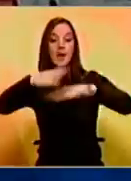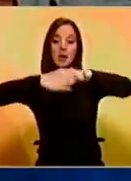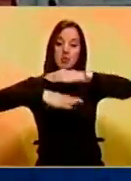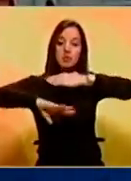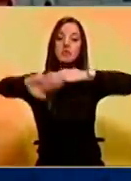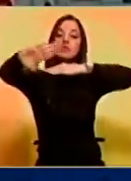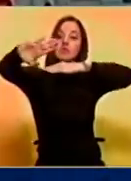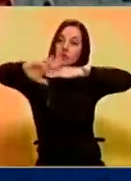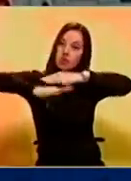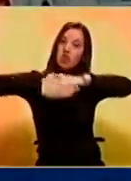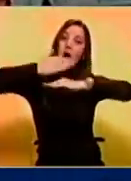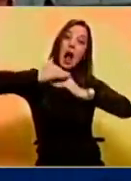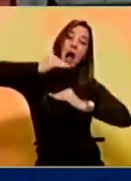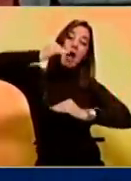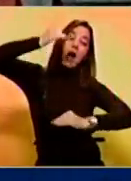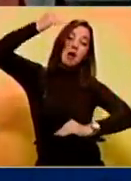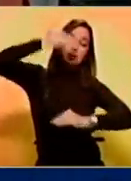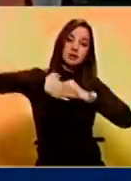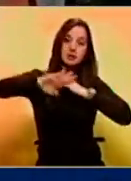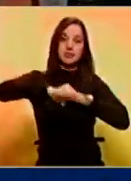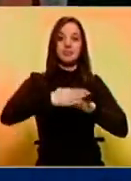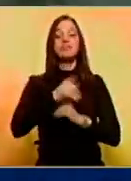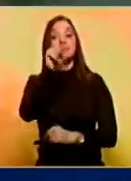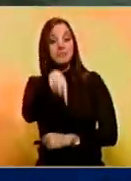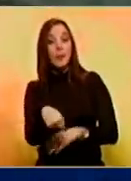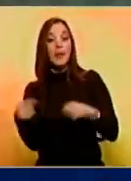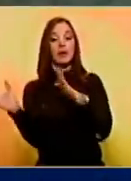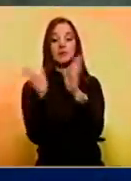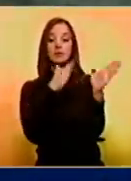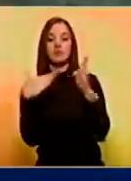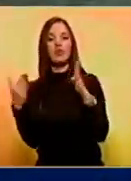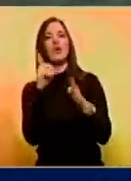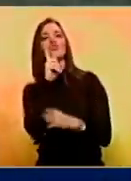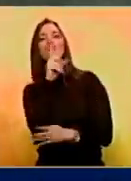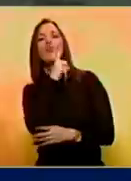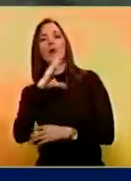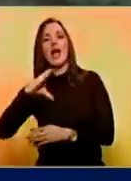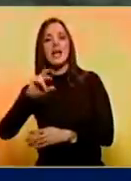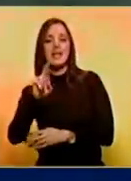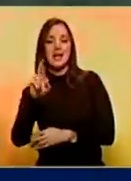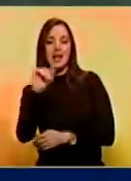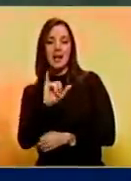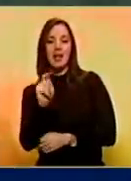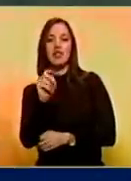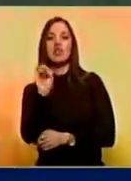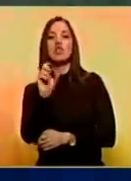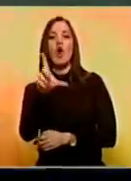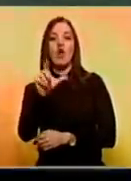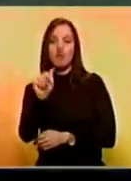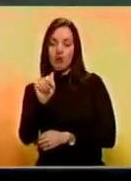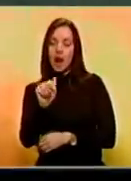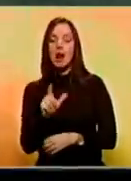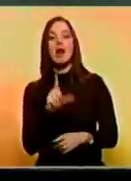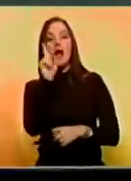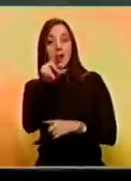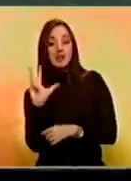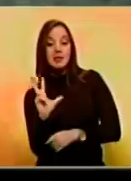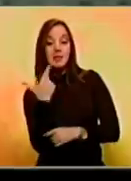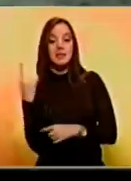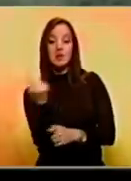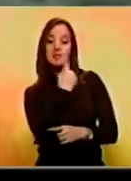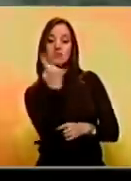a 4 metros de altura. Mientras tanto, la tormenta tropical Cristóbal se convirtió en el tercer huracán de la temporada cerca de la